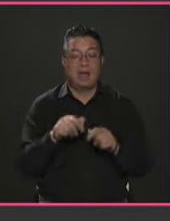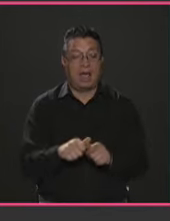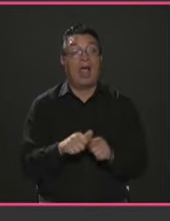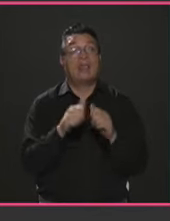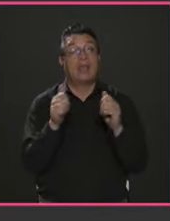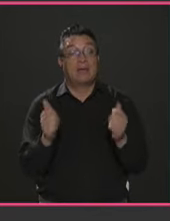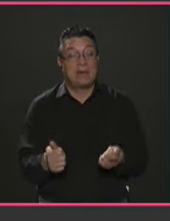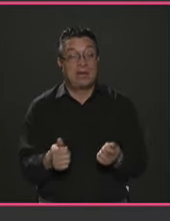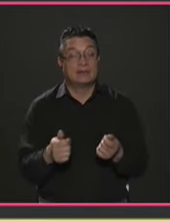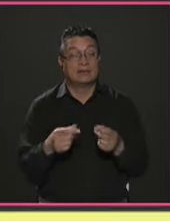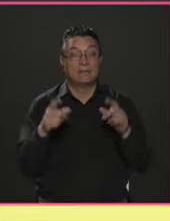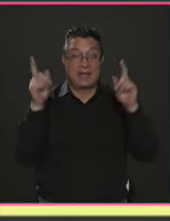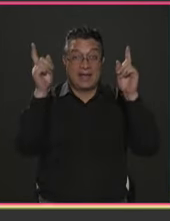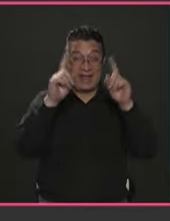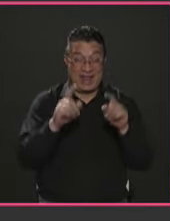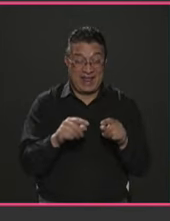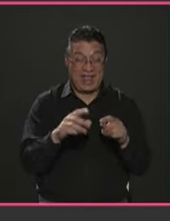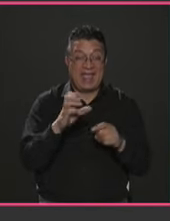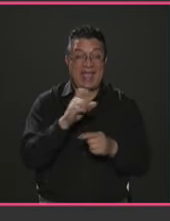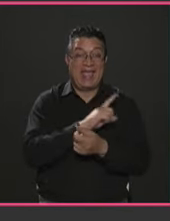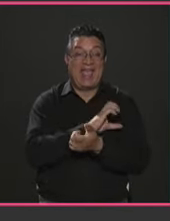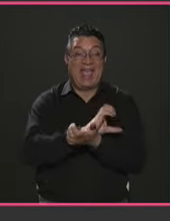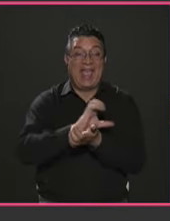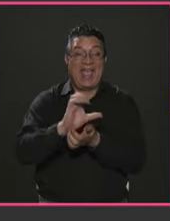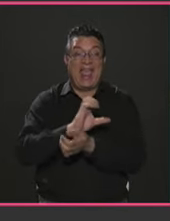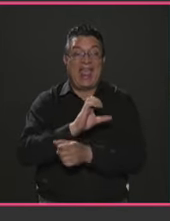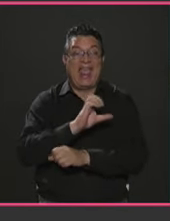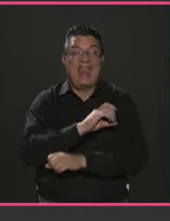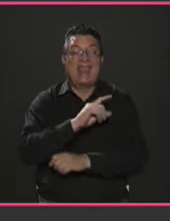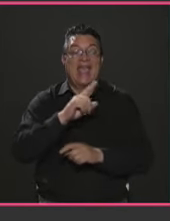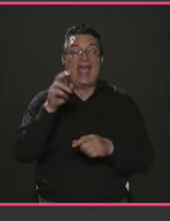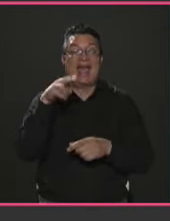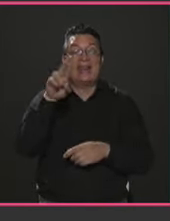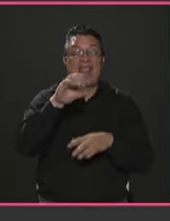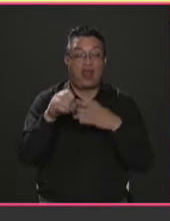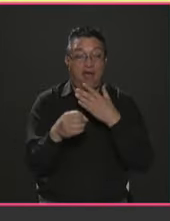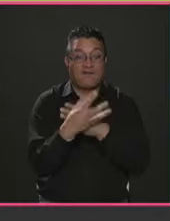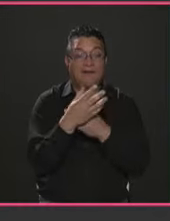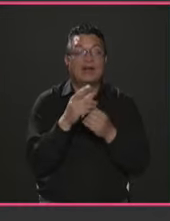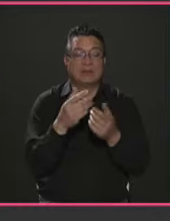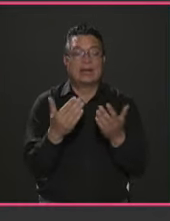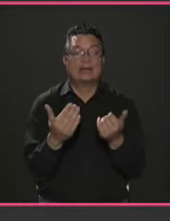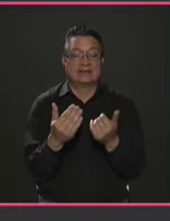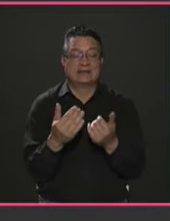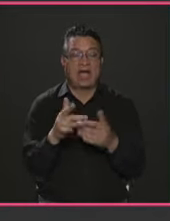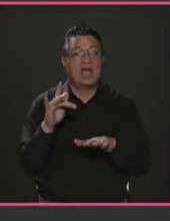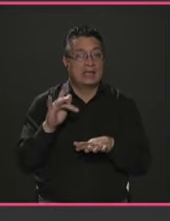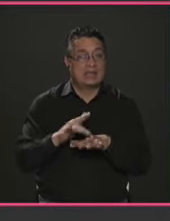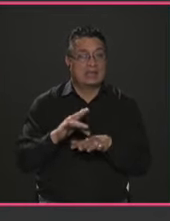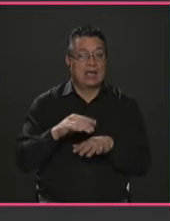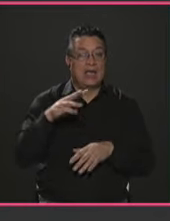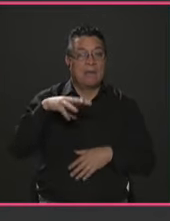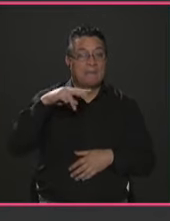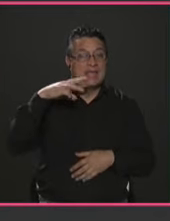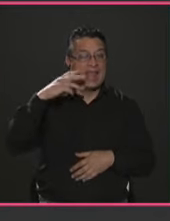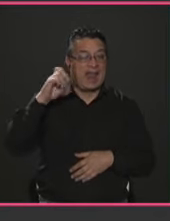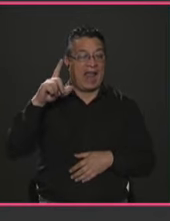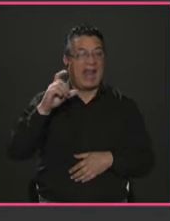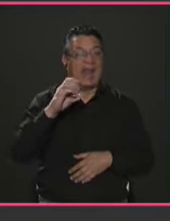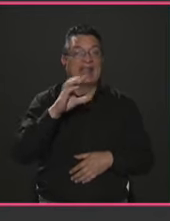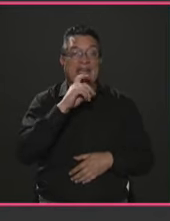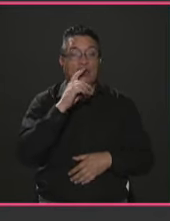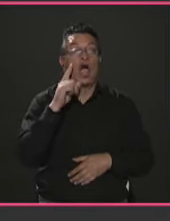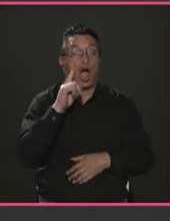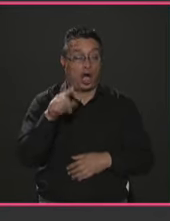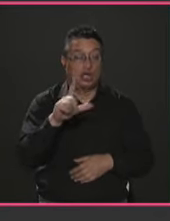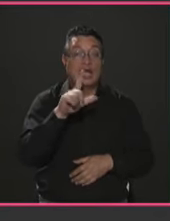las energías renovables también requieren minerales críticos qué minerales críticos tiene chile